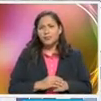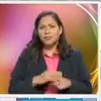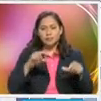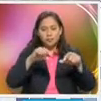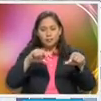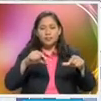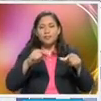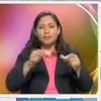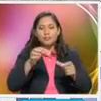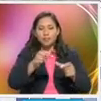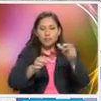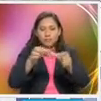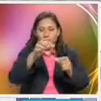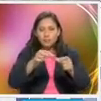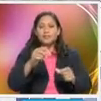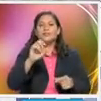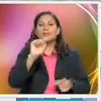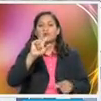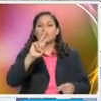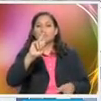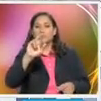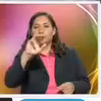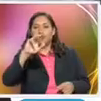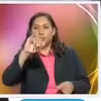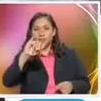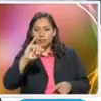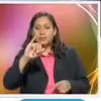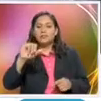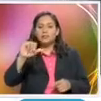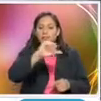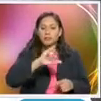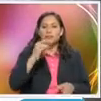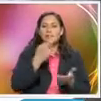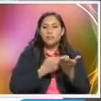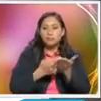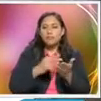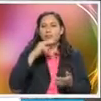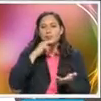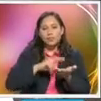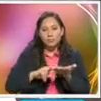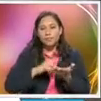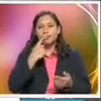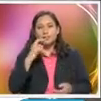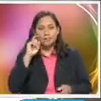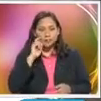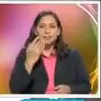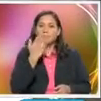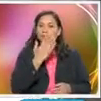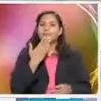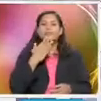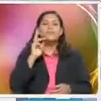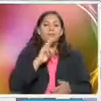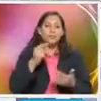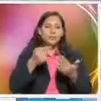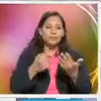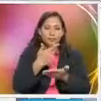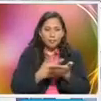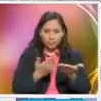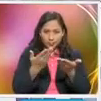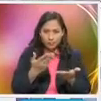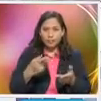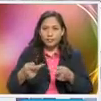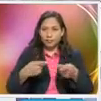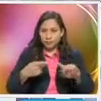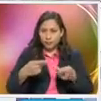torrecita. Una torrecita de surimi en salsa rosa. Salsa rosa, vamos a poner aguacate, tomate, Qué rico. Pues vamos a ver cuáles son los ingredientes de esta receta